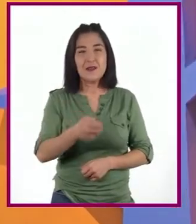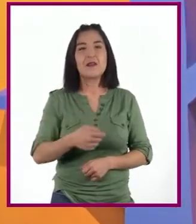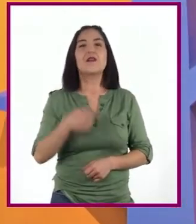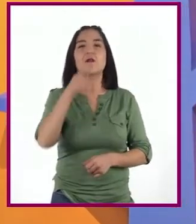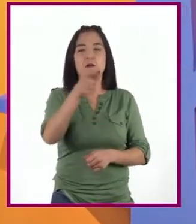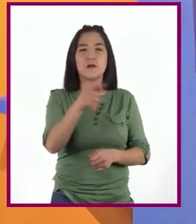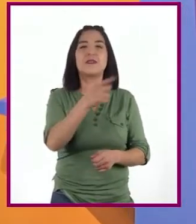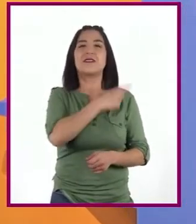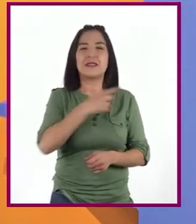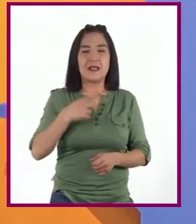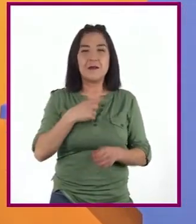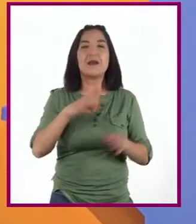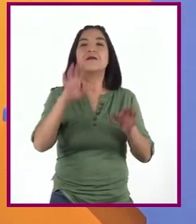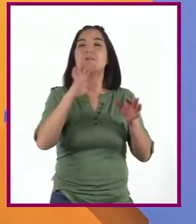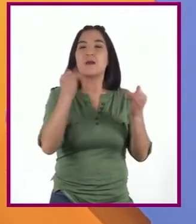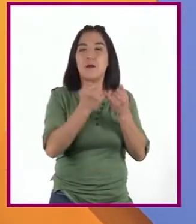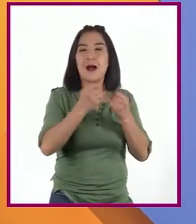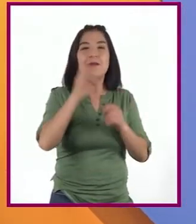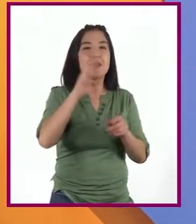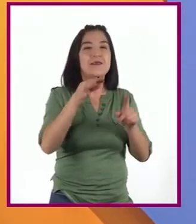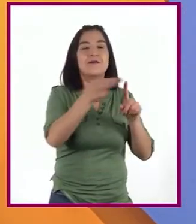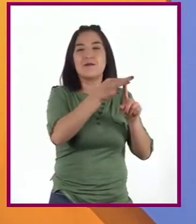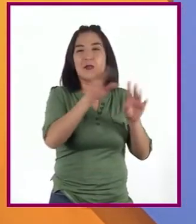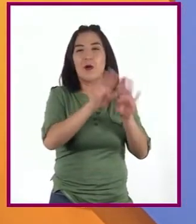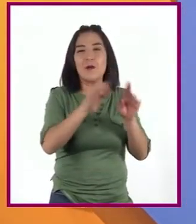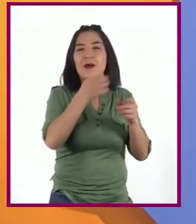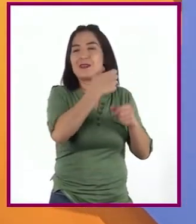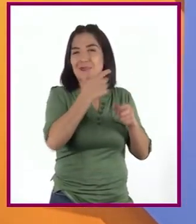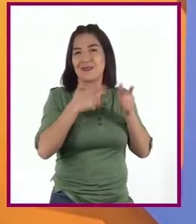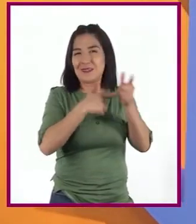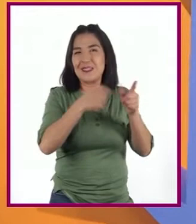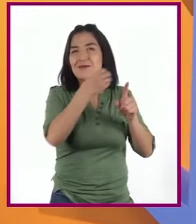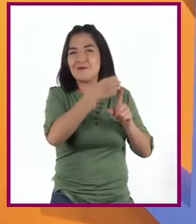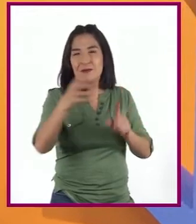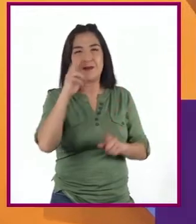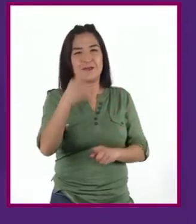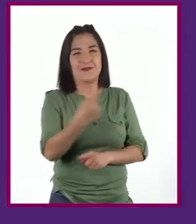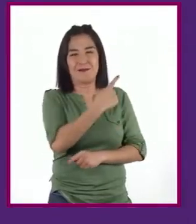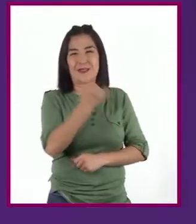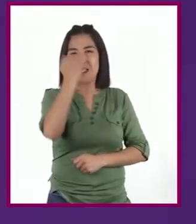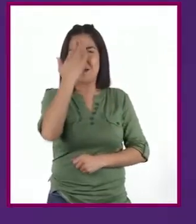pido que me vayan siguiendo mientras revisamos esta diapositiva.